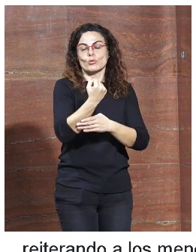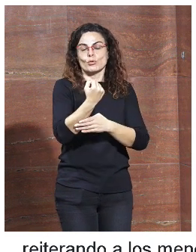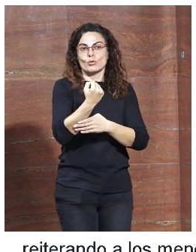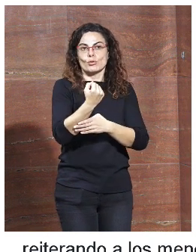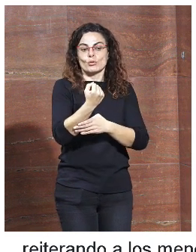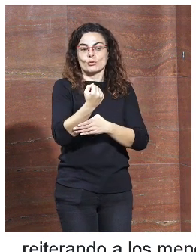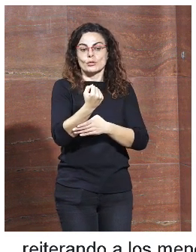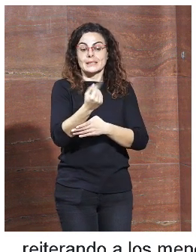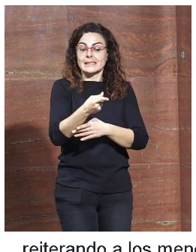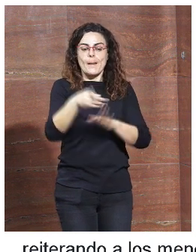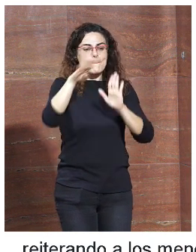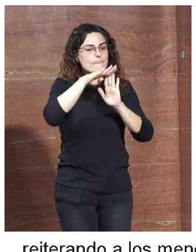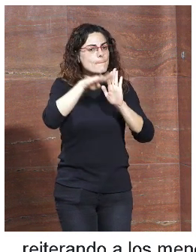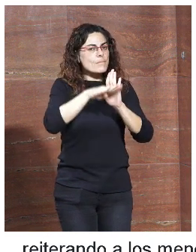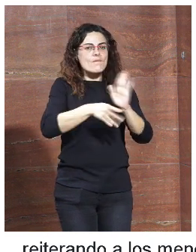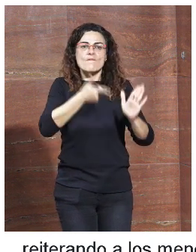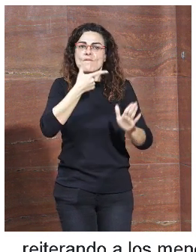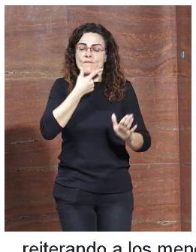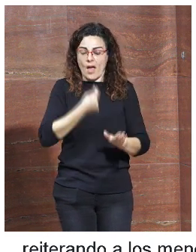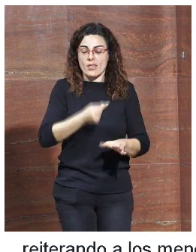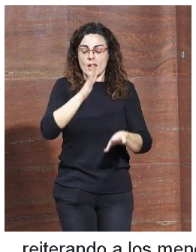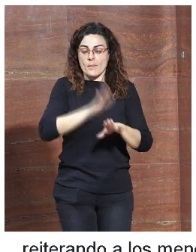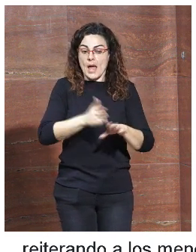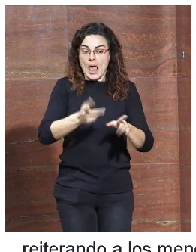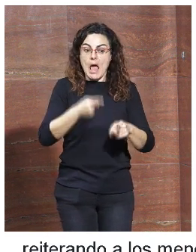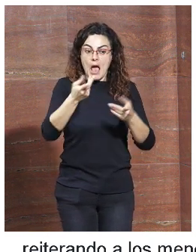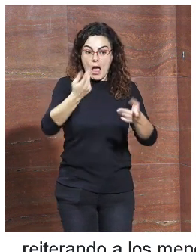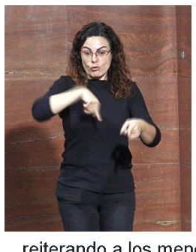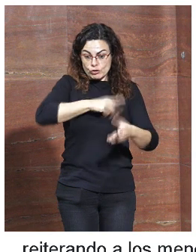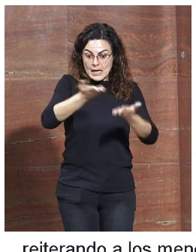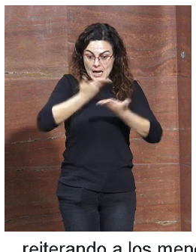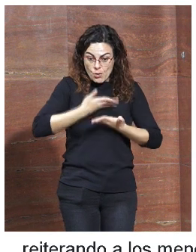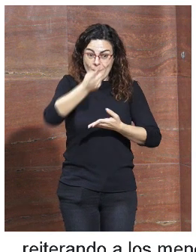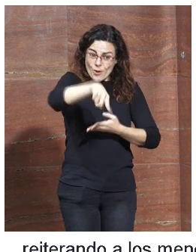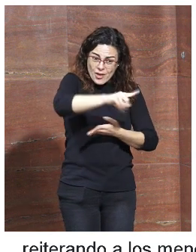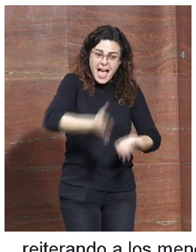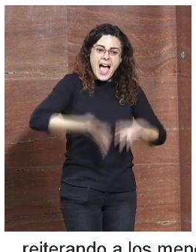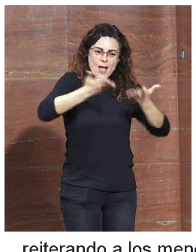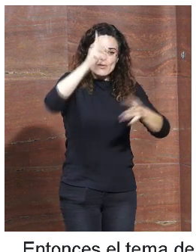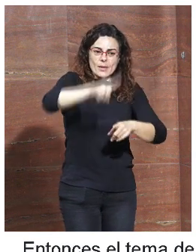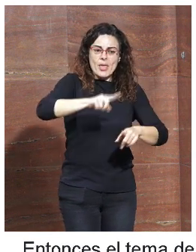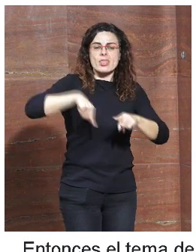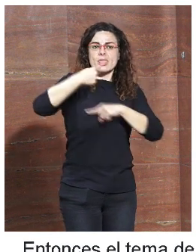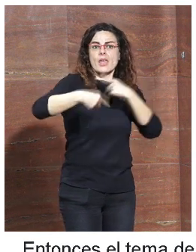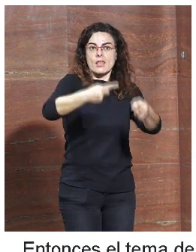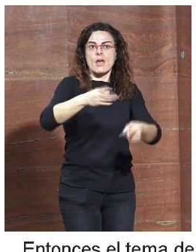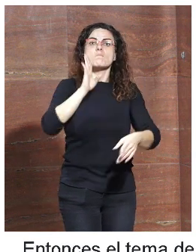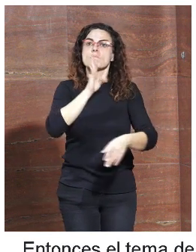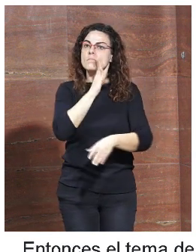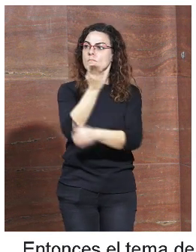son pautas muy sencillas que nos ayudan tanto a ellas como a nosotras en el día a día. Es decir, no es que las madres con